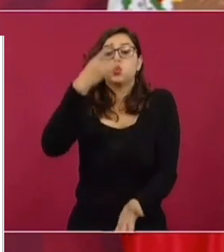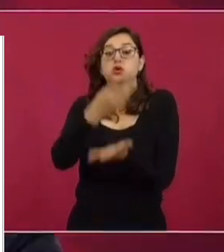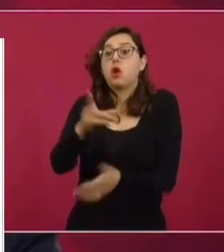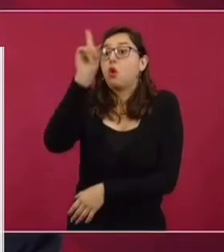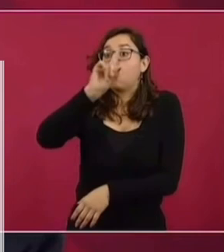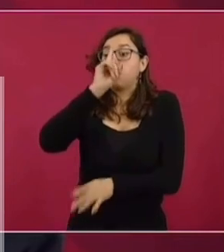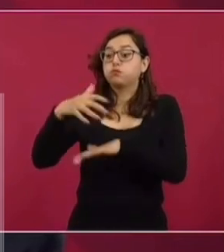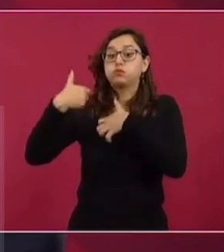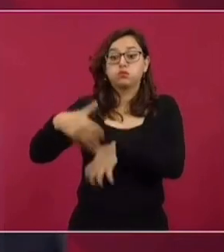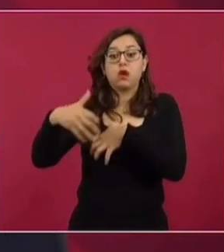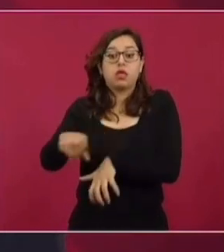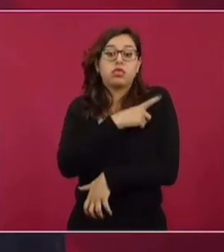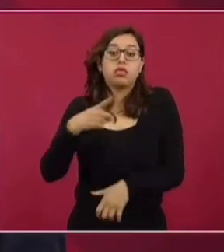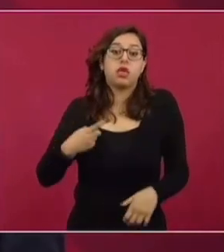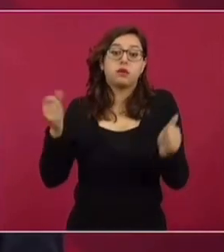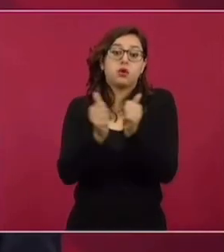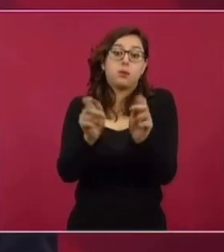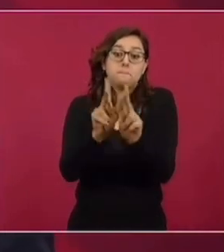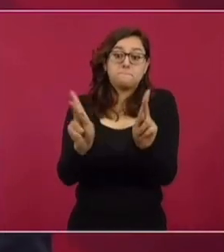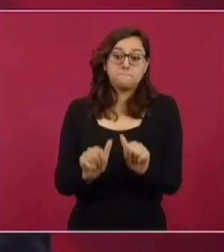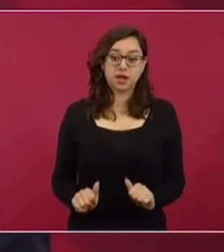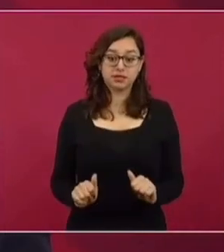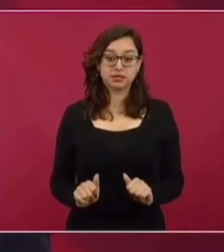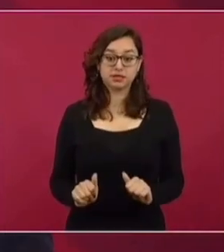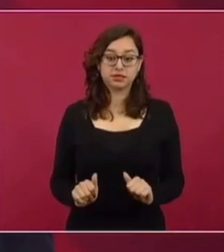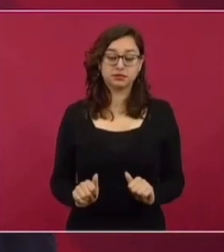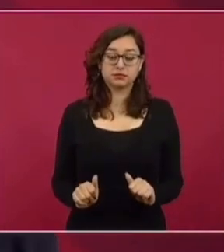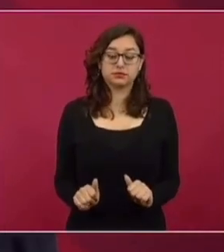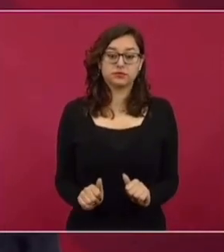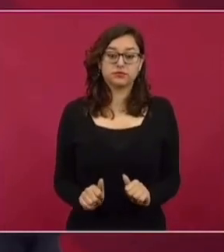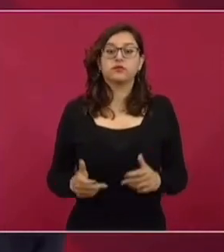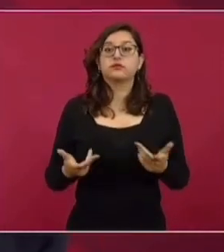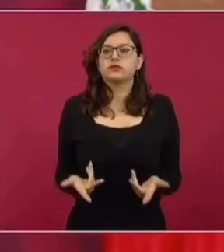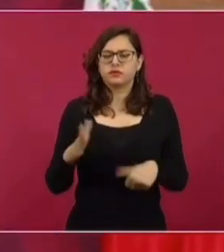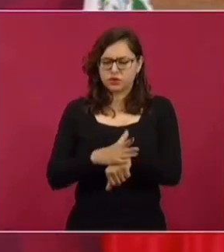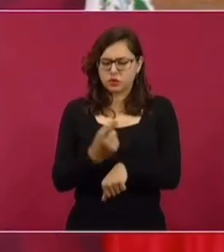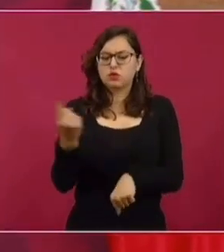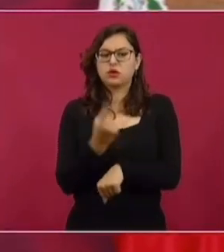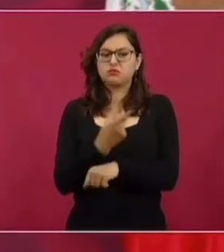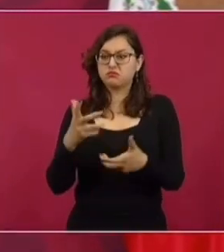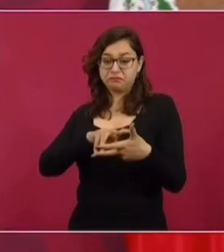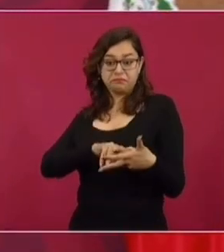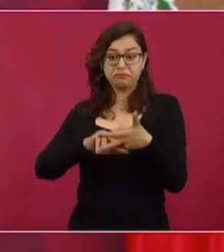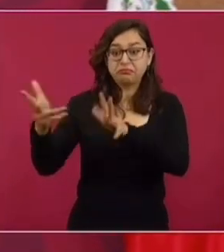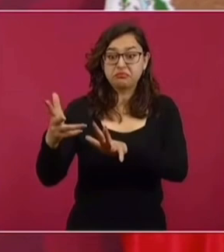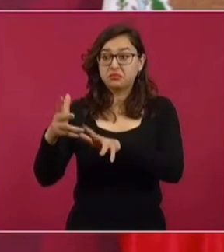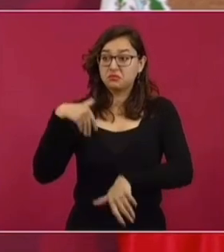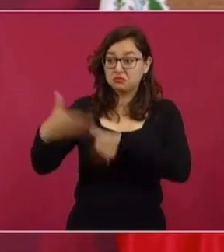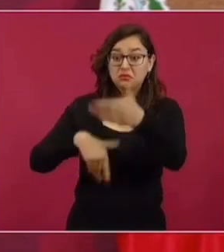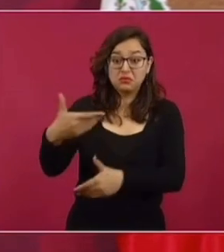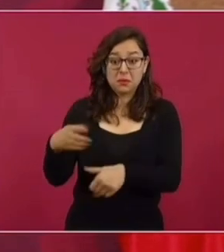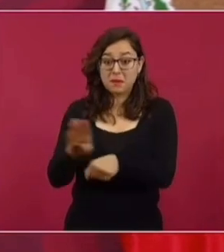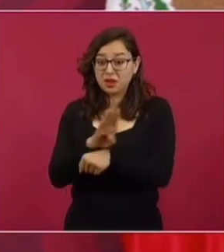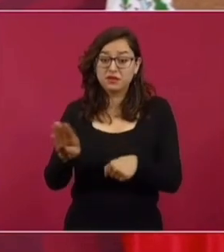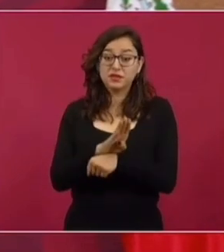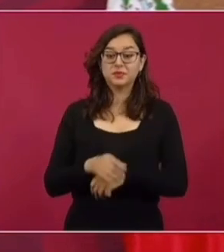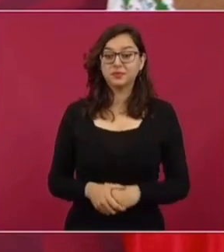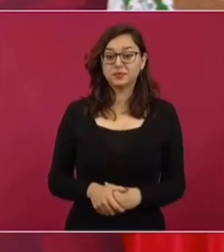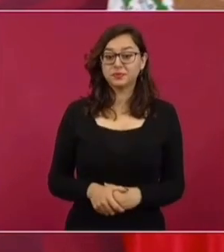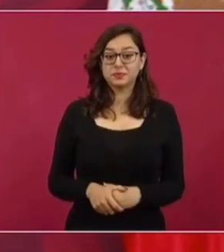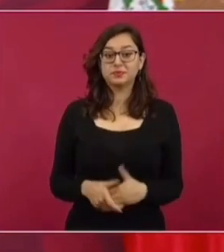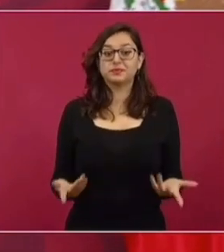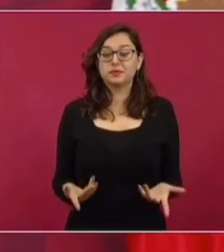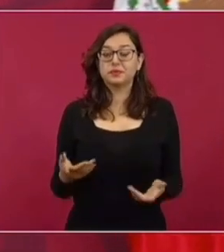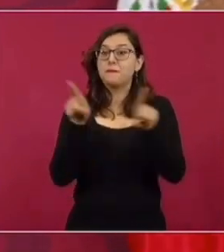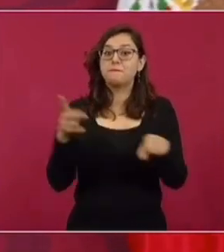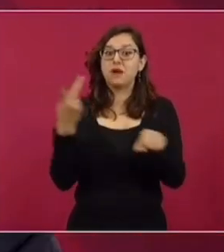las manifestaciones se hagan de manera pacífica. No solo porque la violencia no conduce a nada bueno, sino porque